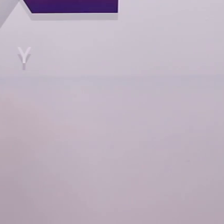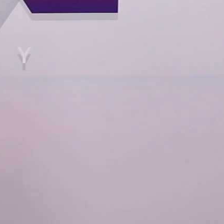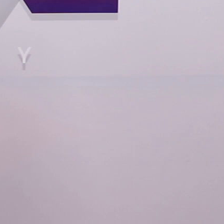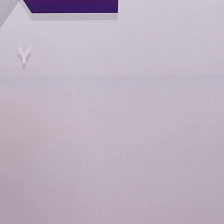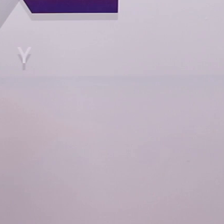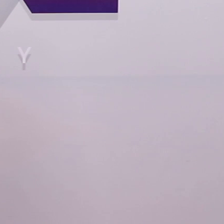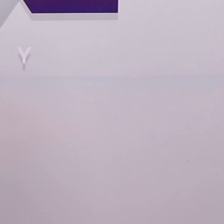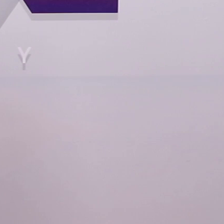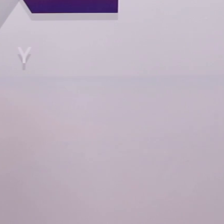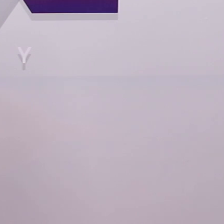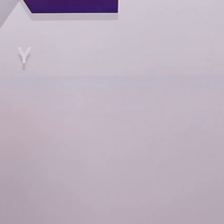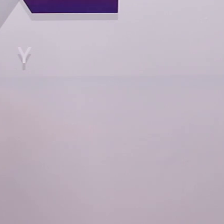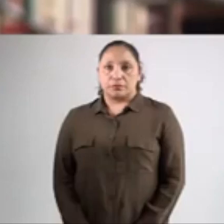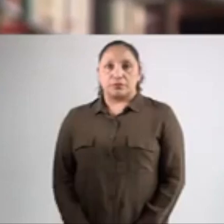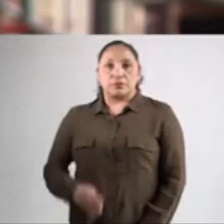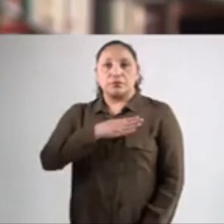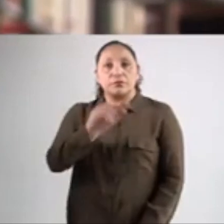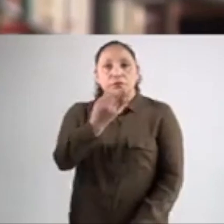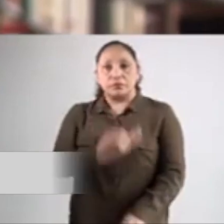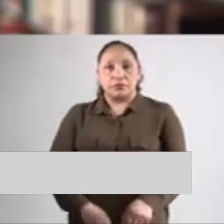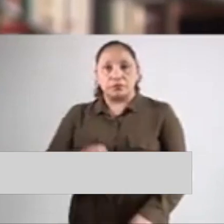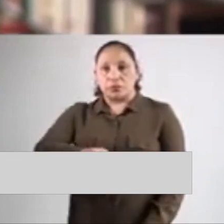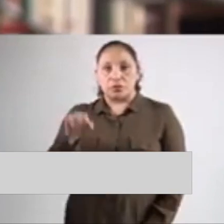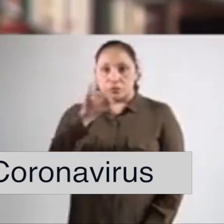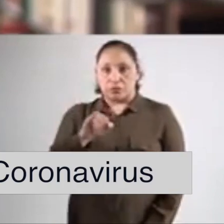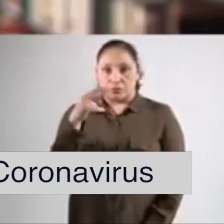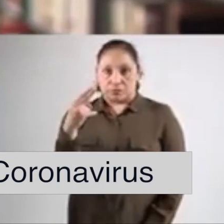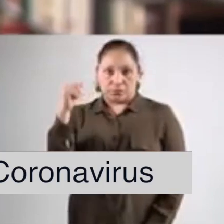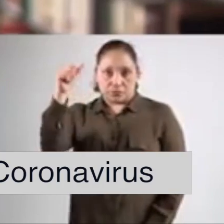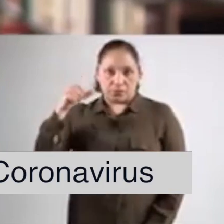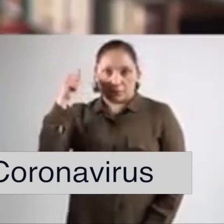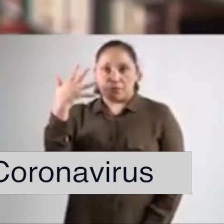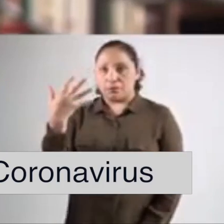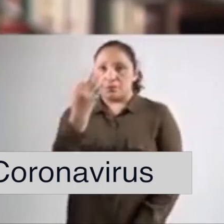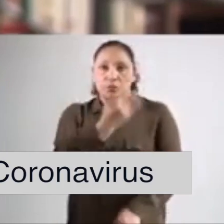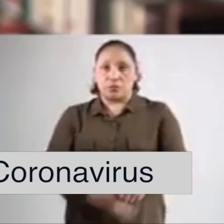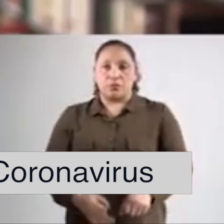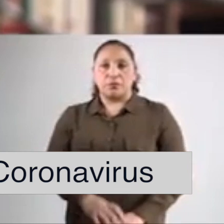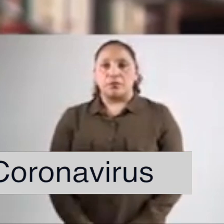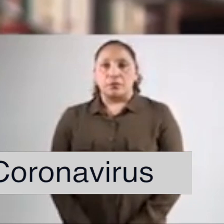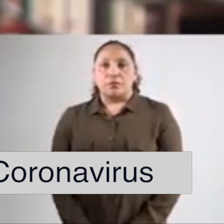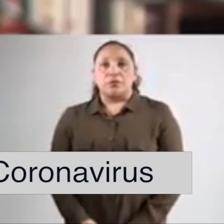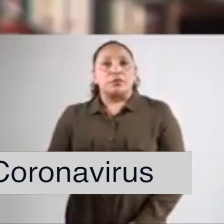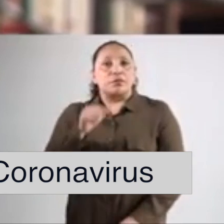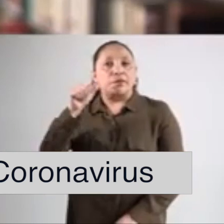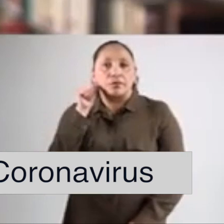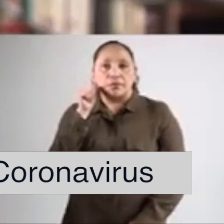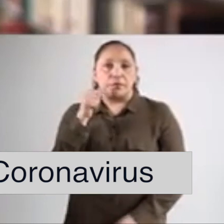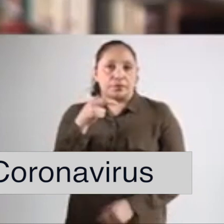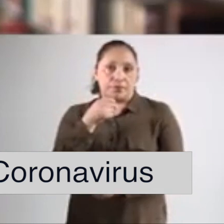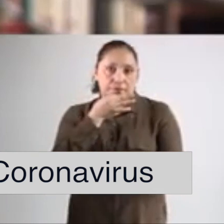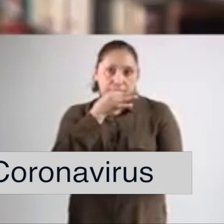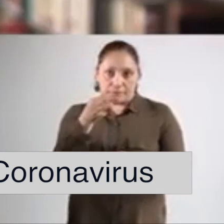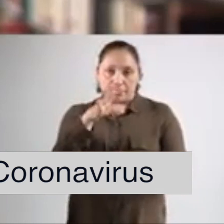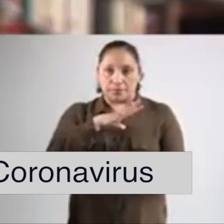cabo con instituciones públicas y privadas ante la emergencia sanitaria por COVID-19, entre ellos el de la elaboración de máscaras sanitarias